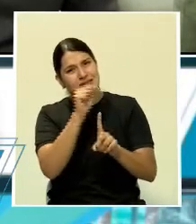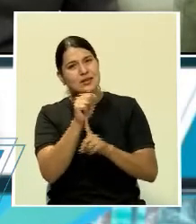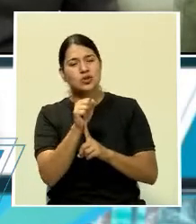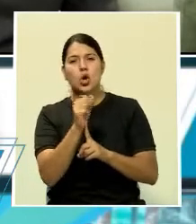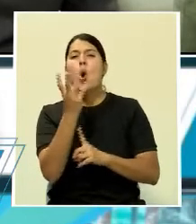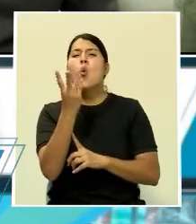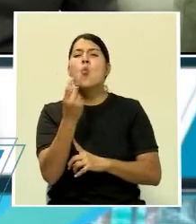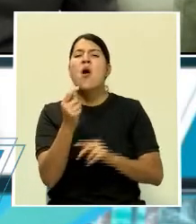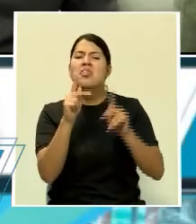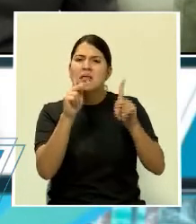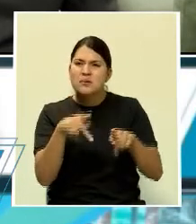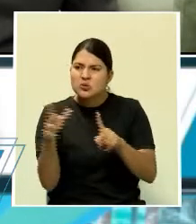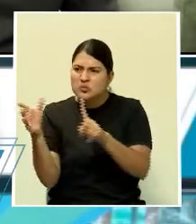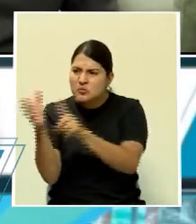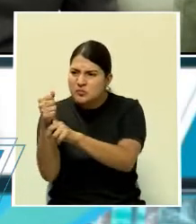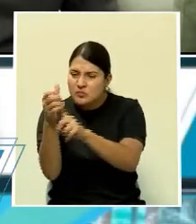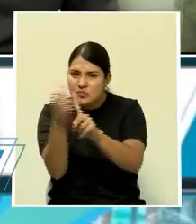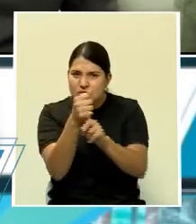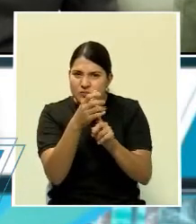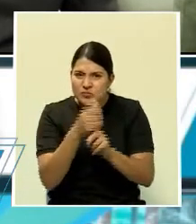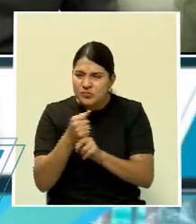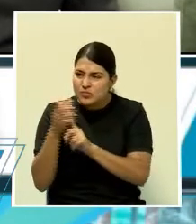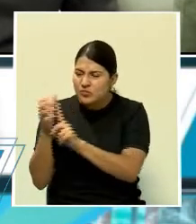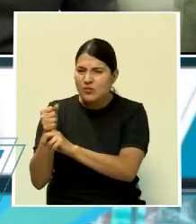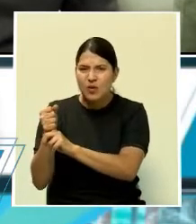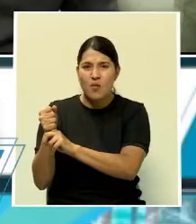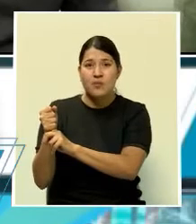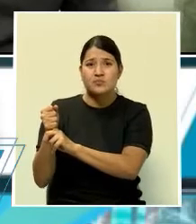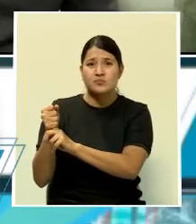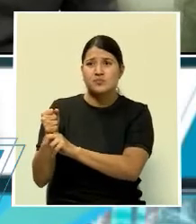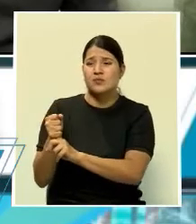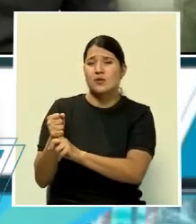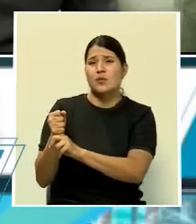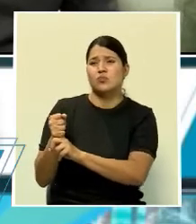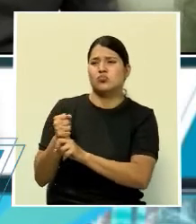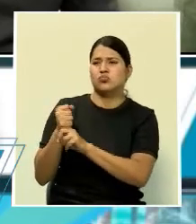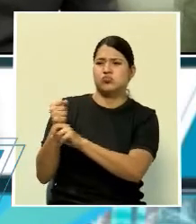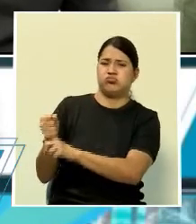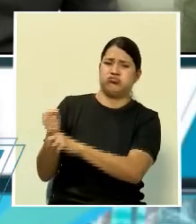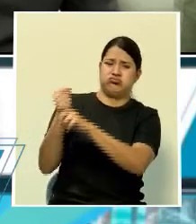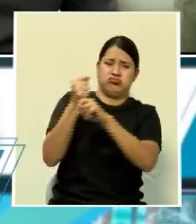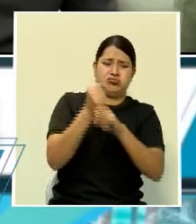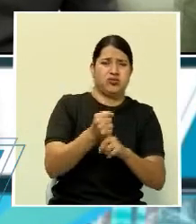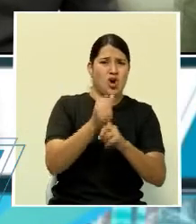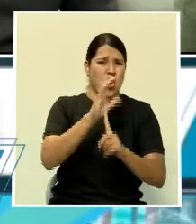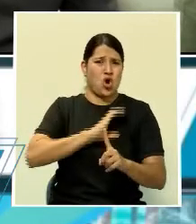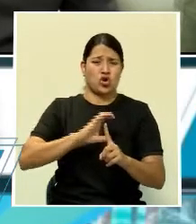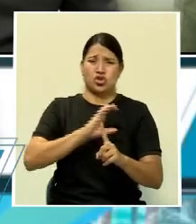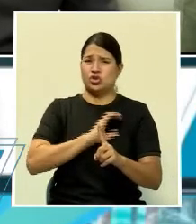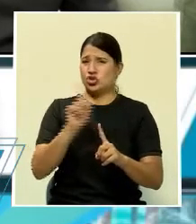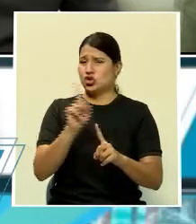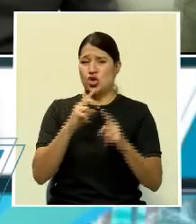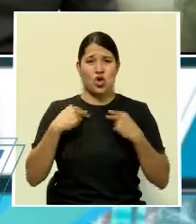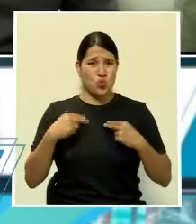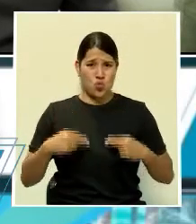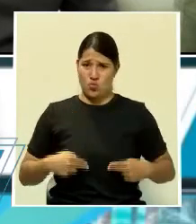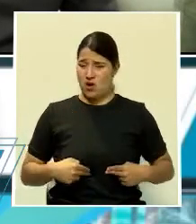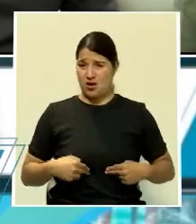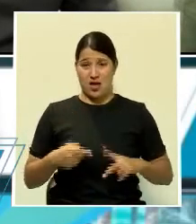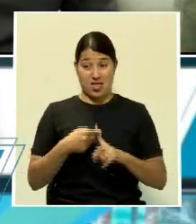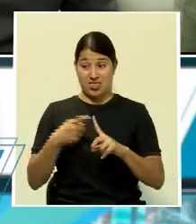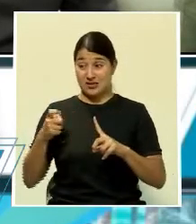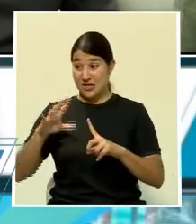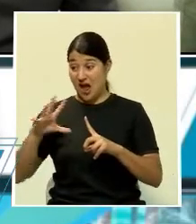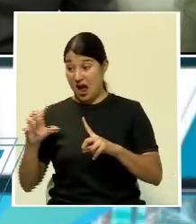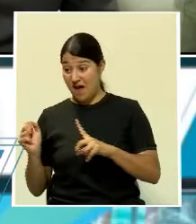personas fueron capturadas y transportadas en condiciones infrahumanas desde África hacia América